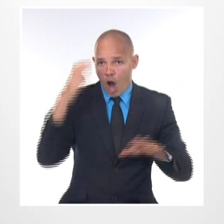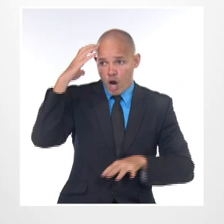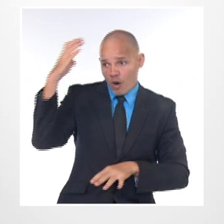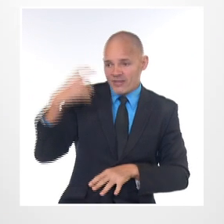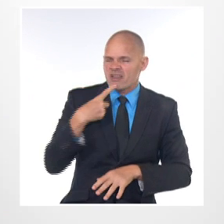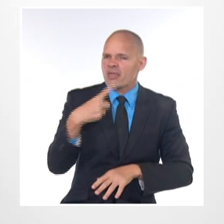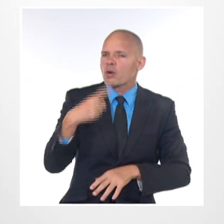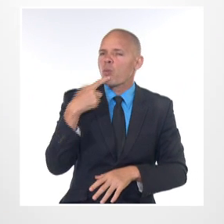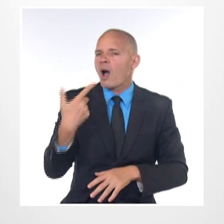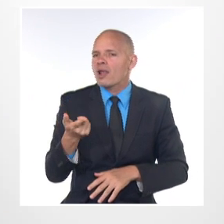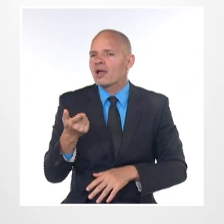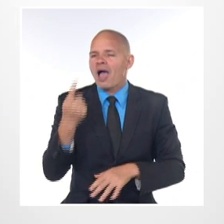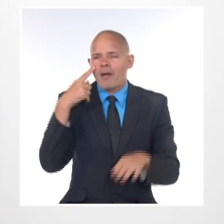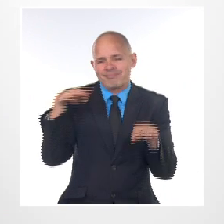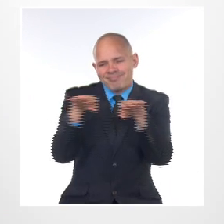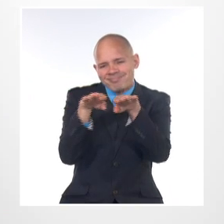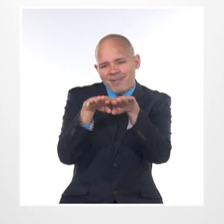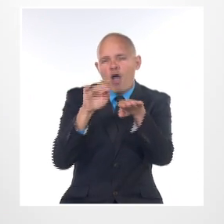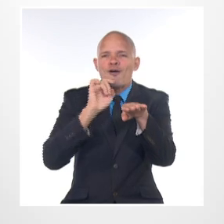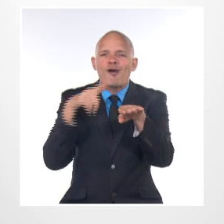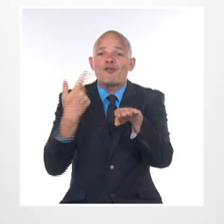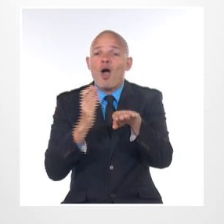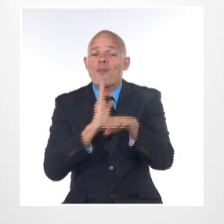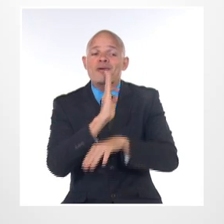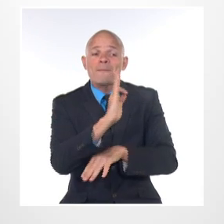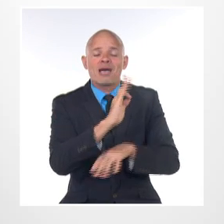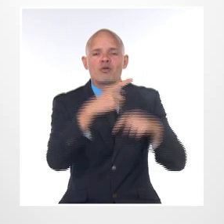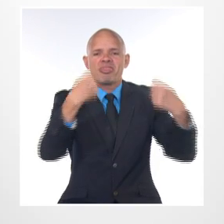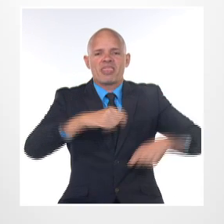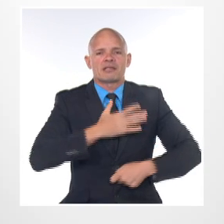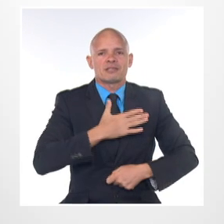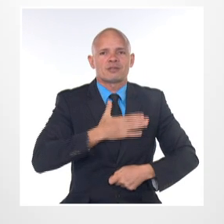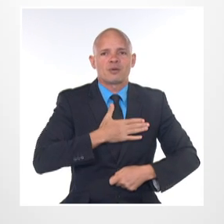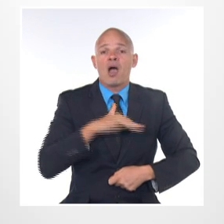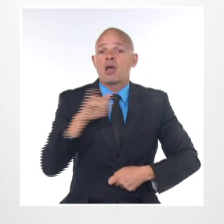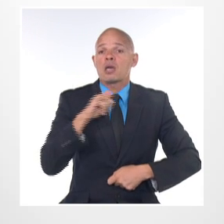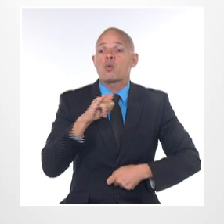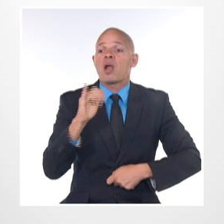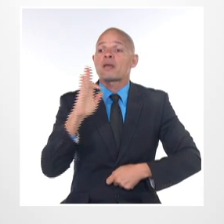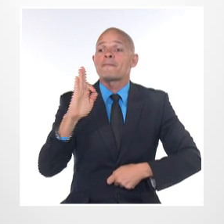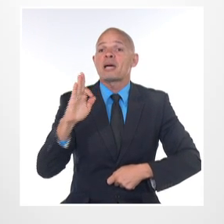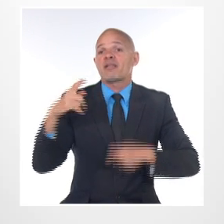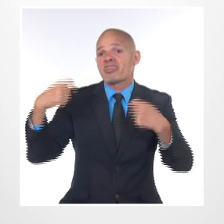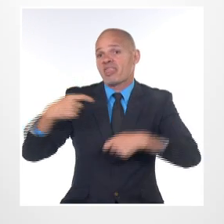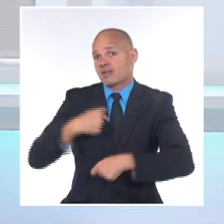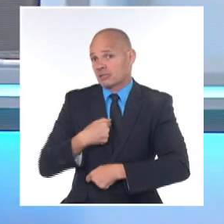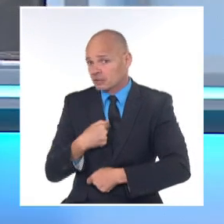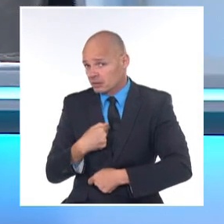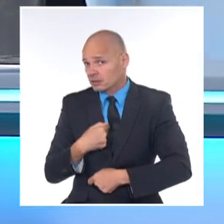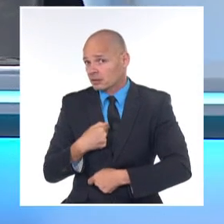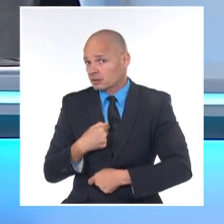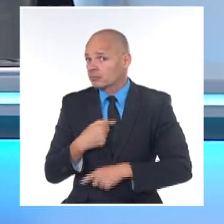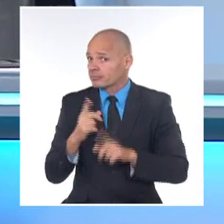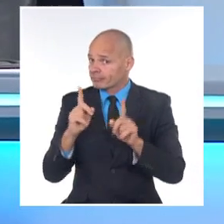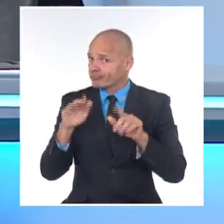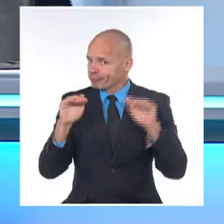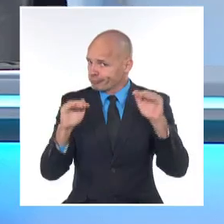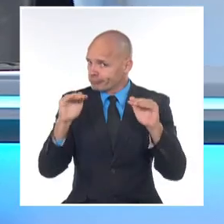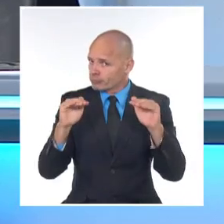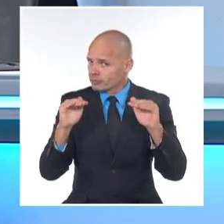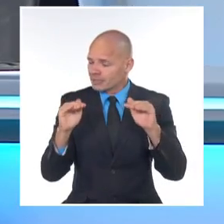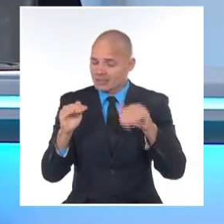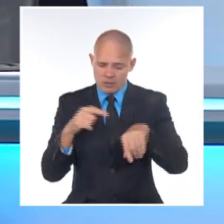lograr el efectivo respeto a los derechos, pero también el cumplimiento de los deberes. Bueno, el tiempo se acaba. Yo me quedo con deseos